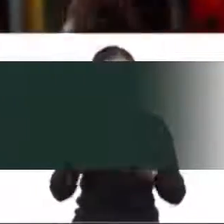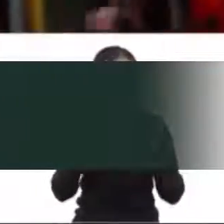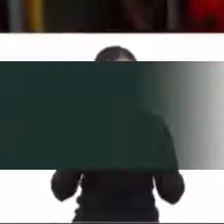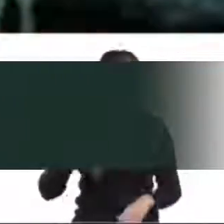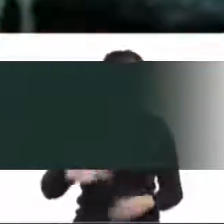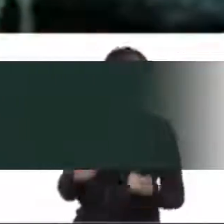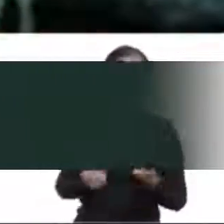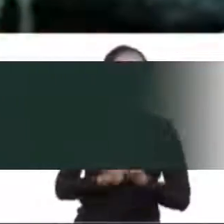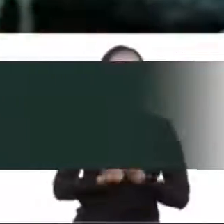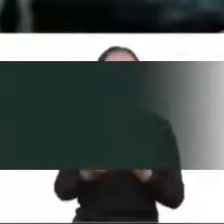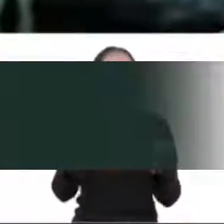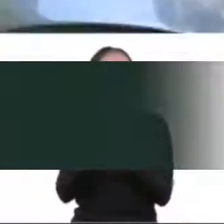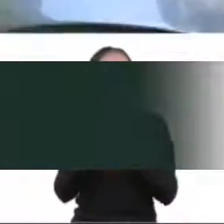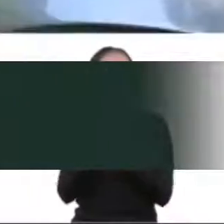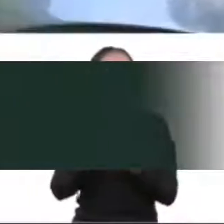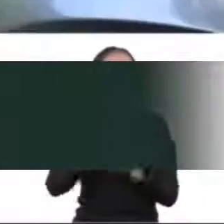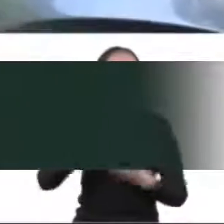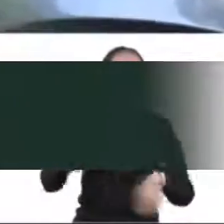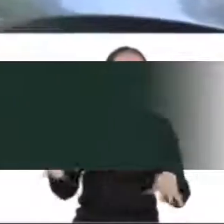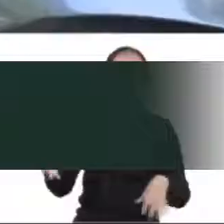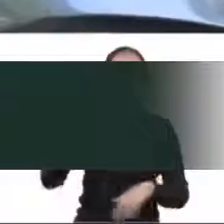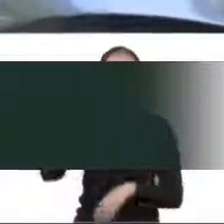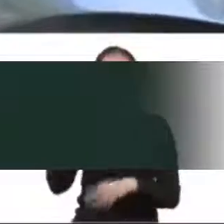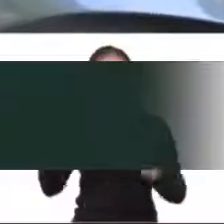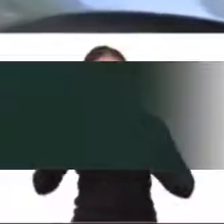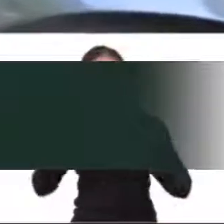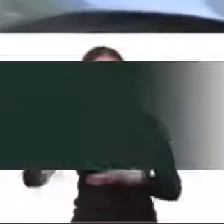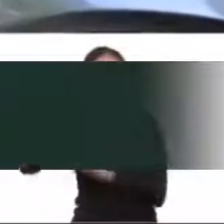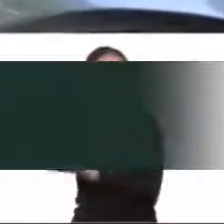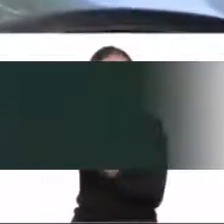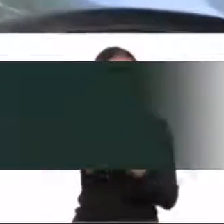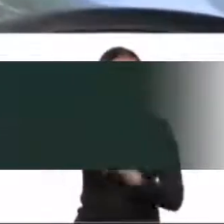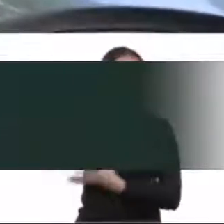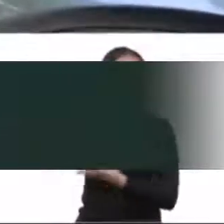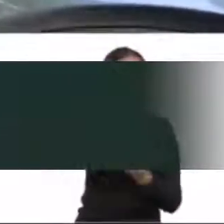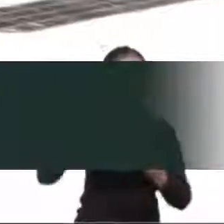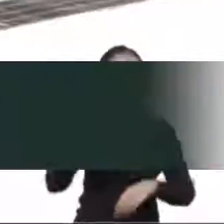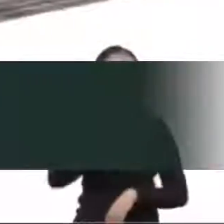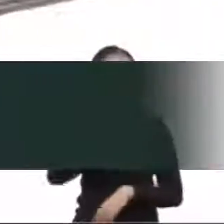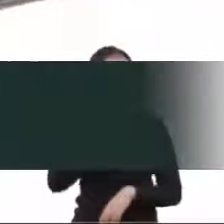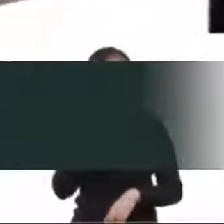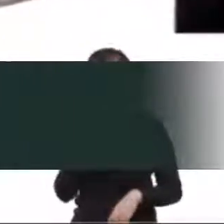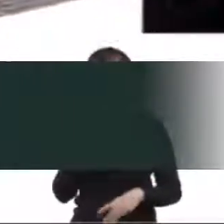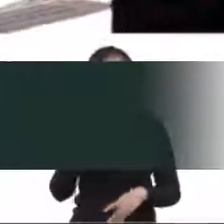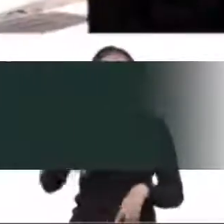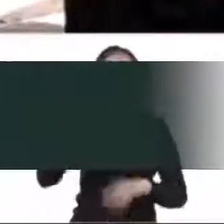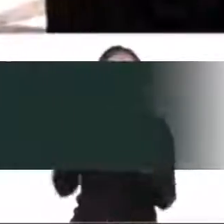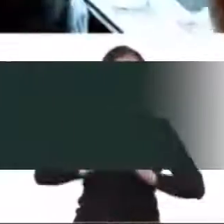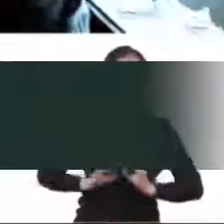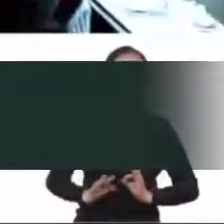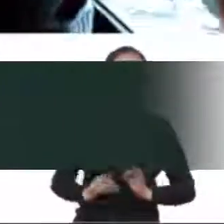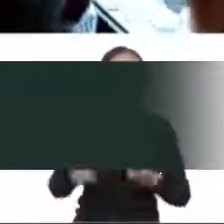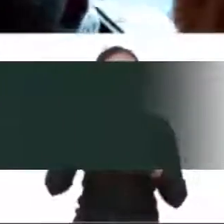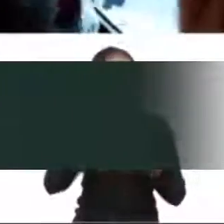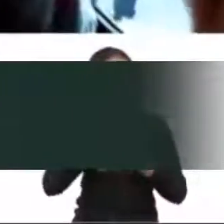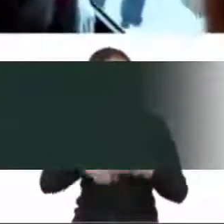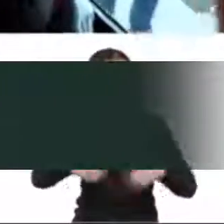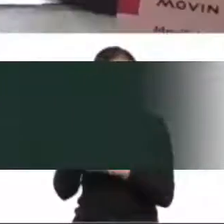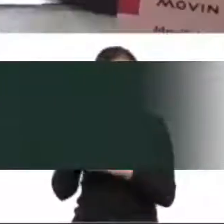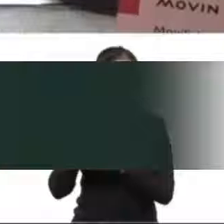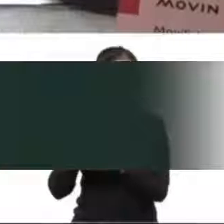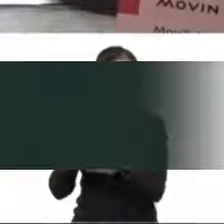bici. Además, se promueven plataformas para compartir el auto y aumentar la tasa de ocupación de los vehículos, así como un mayor uso